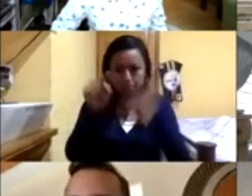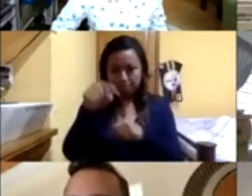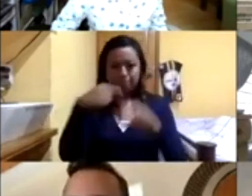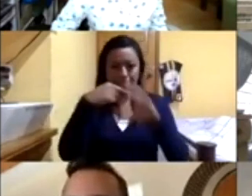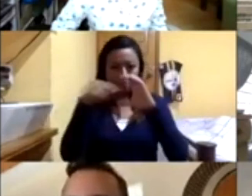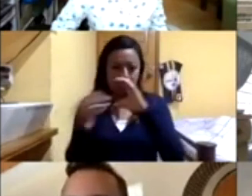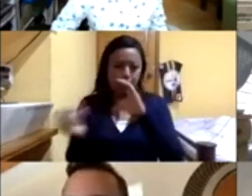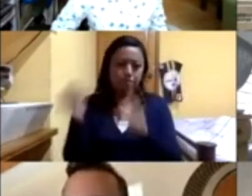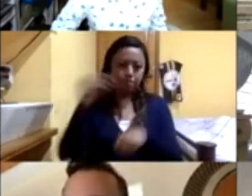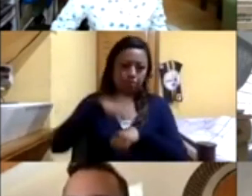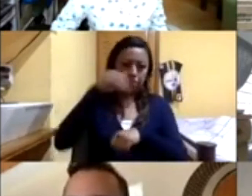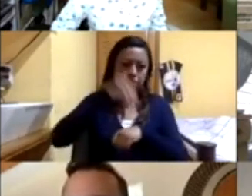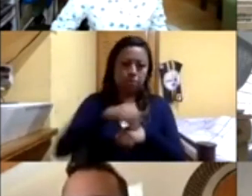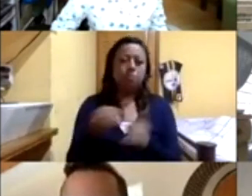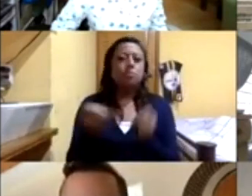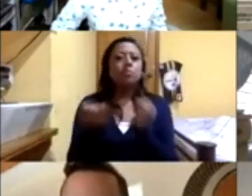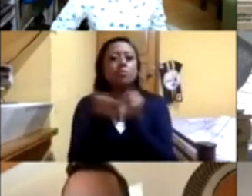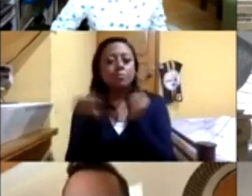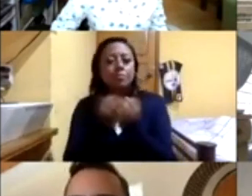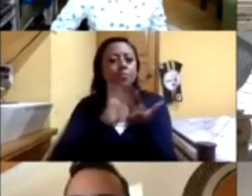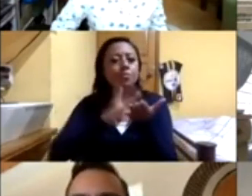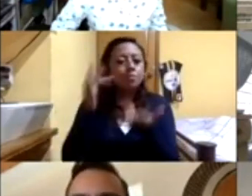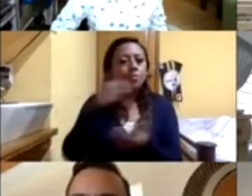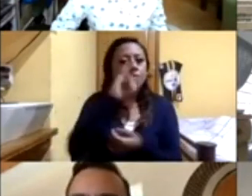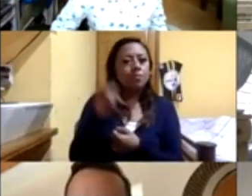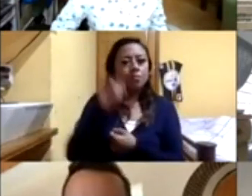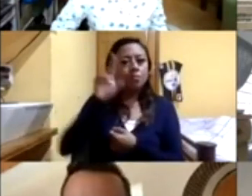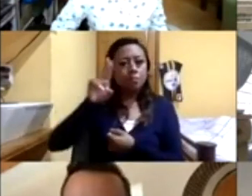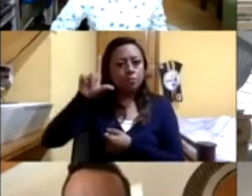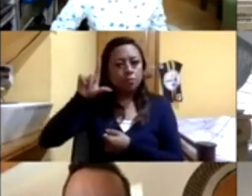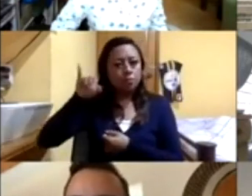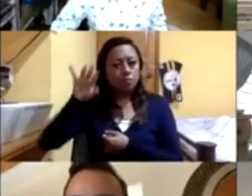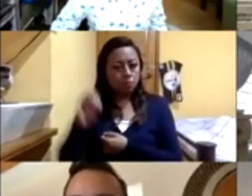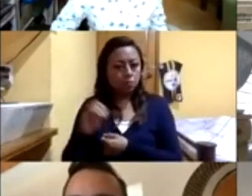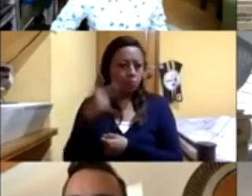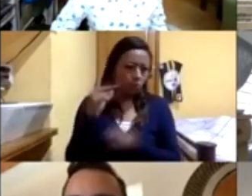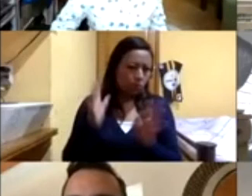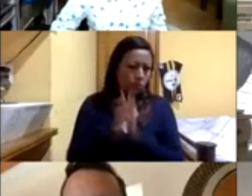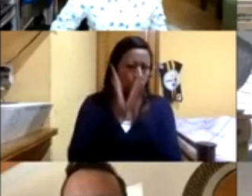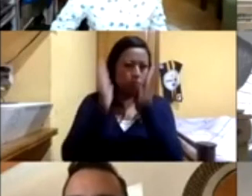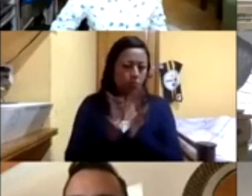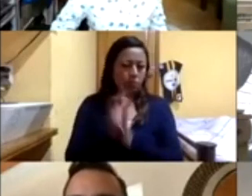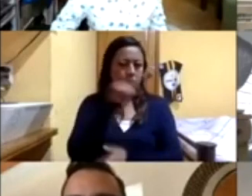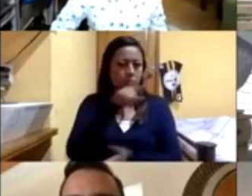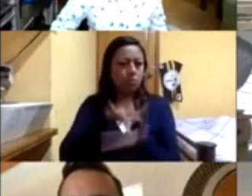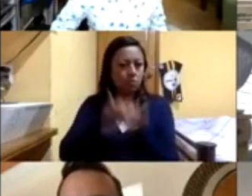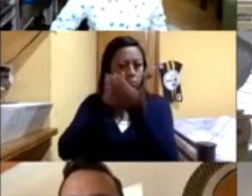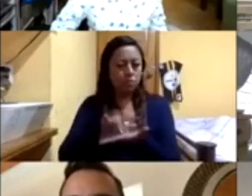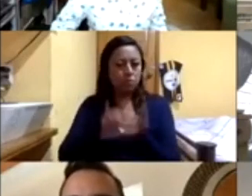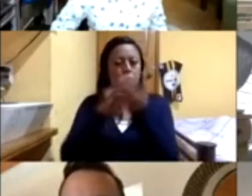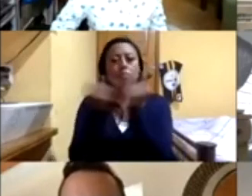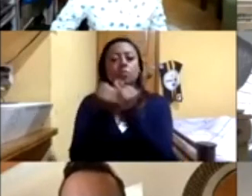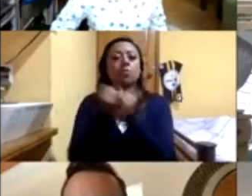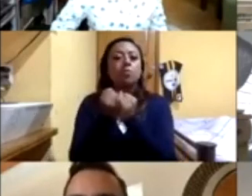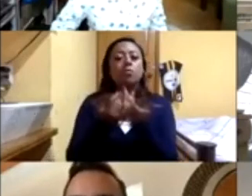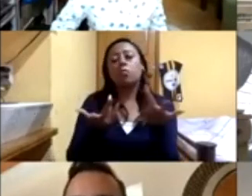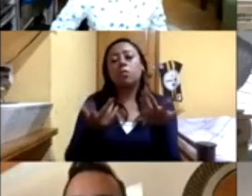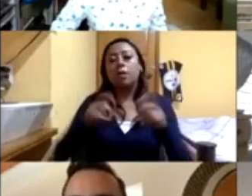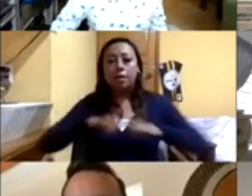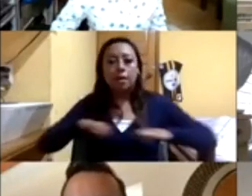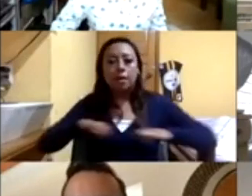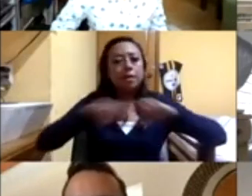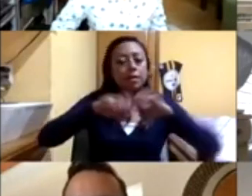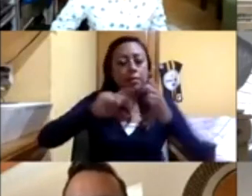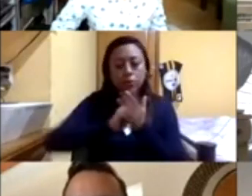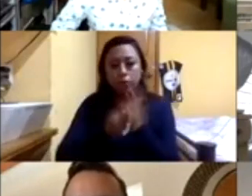Julio, muchas gracias por tu apoyo, por tu participación. A los equipos técnicos del diputado Carlos Hernández Mirón, Carlos Castillo y del